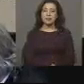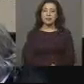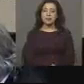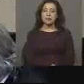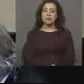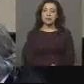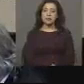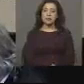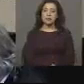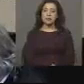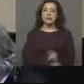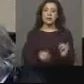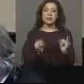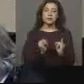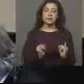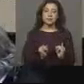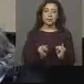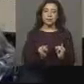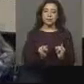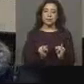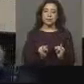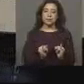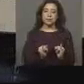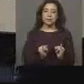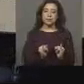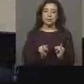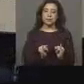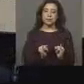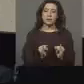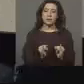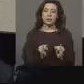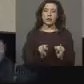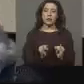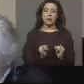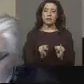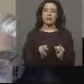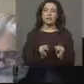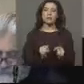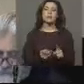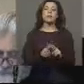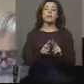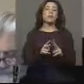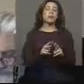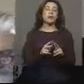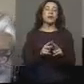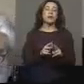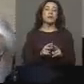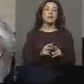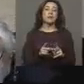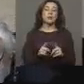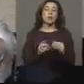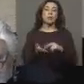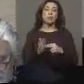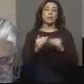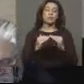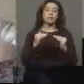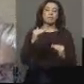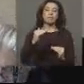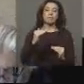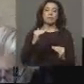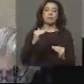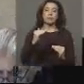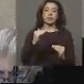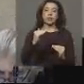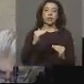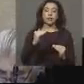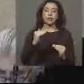Entonces, en ese sentido, obviamente, que se va a producir algún tipo de desigualdad respecto a lo